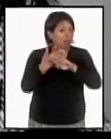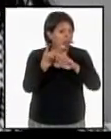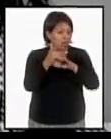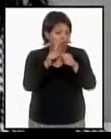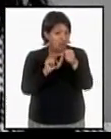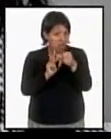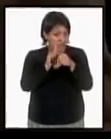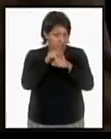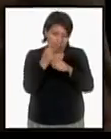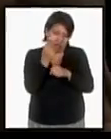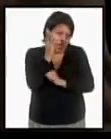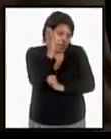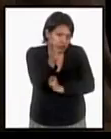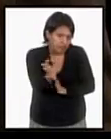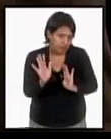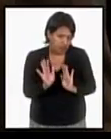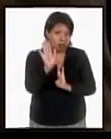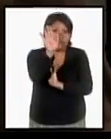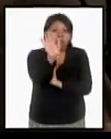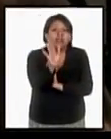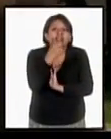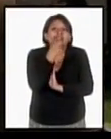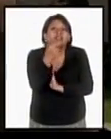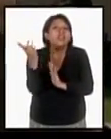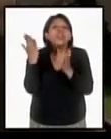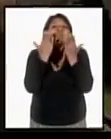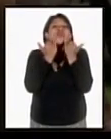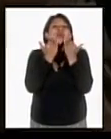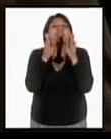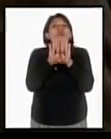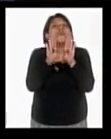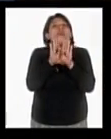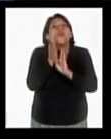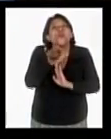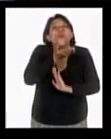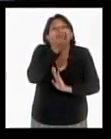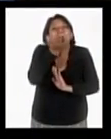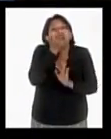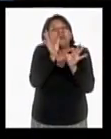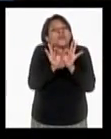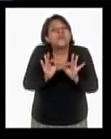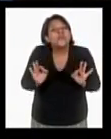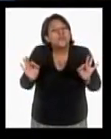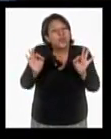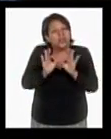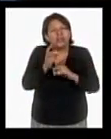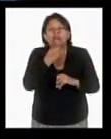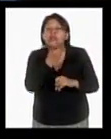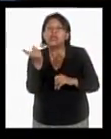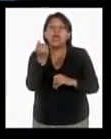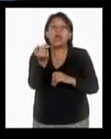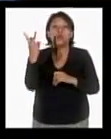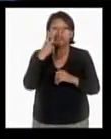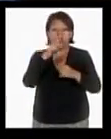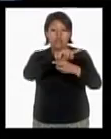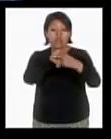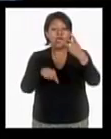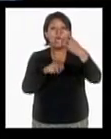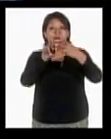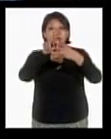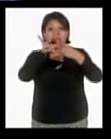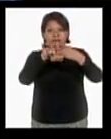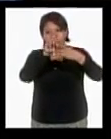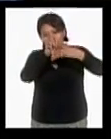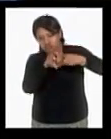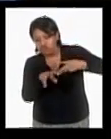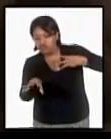que no existe lo que puede considerarse una tradición importante. Una tradición que por ahí se menciona como la tercera raíz, a veces de